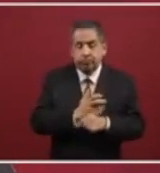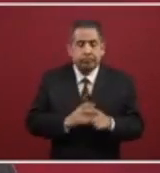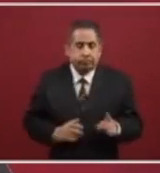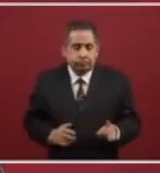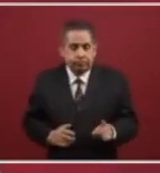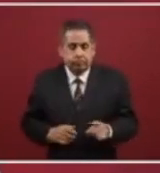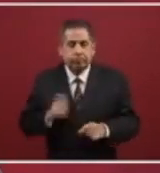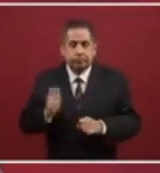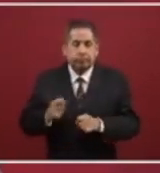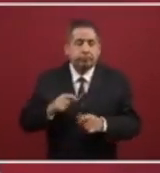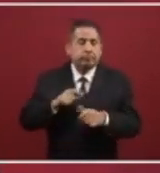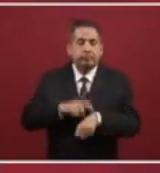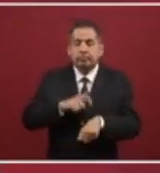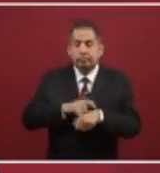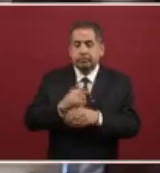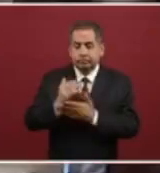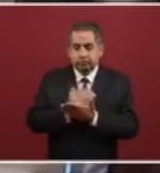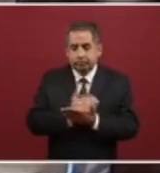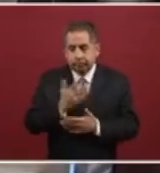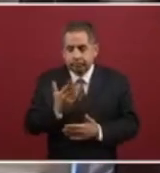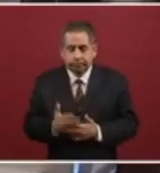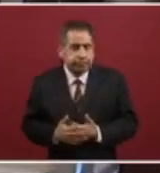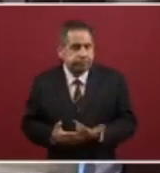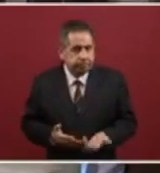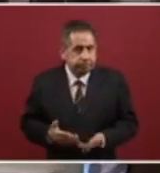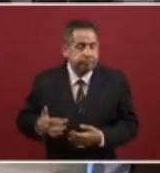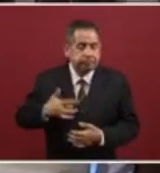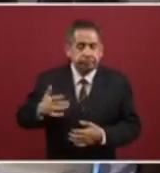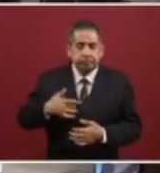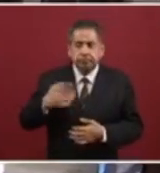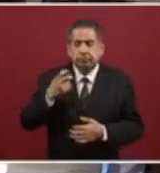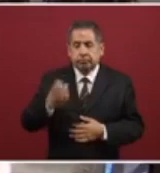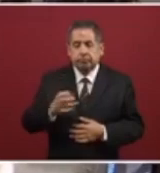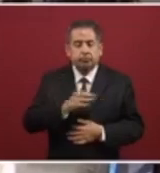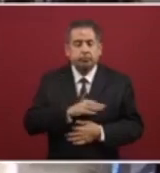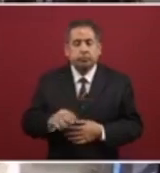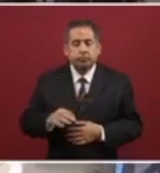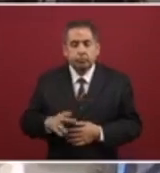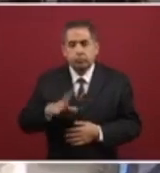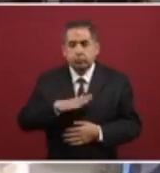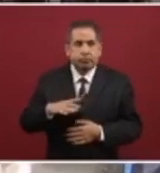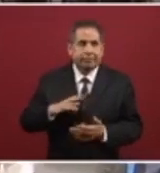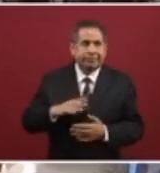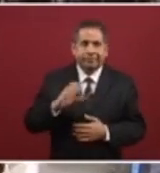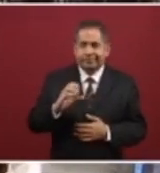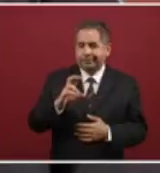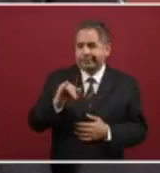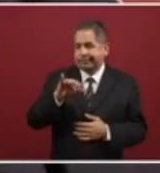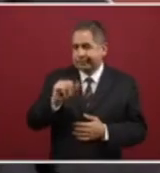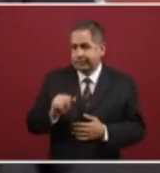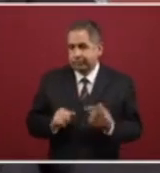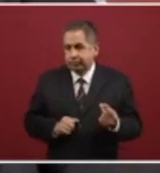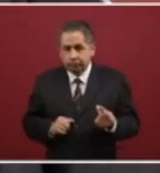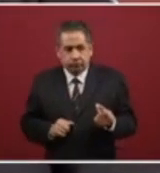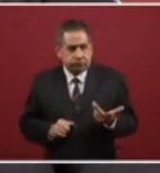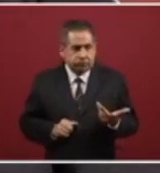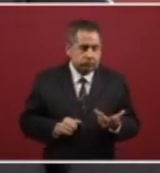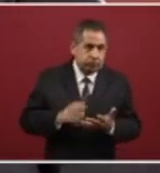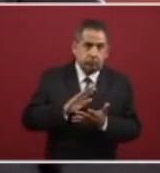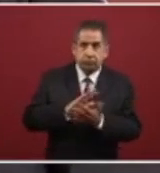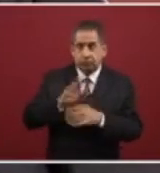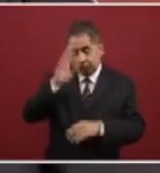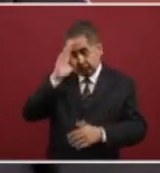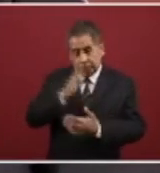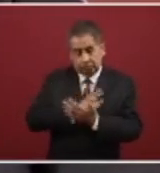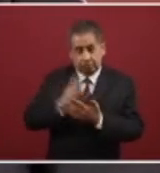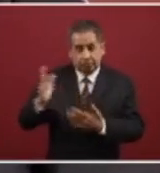menos tiempo. Y entonces estimamos que eso nos va a permitir que no tengamos una crisis o que no tengamos un número excesivo, que es lo que